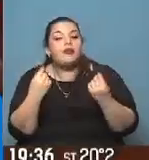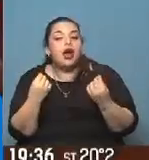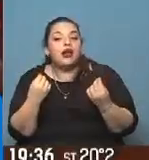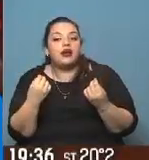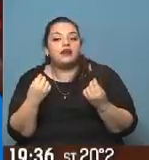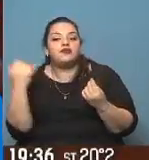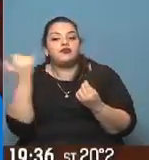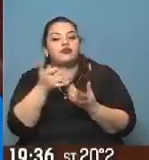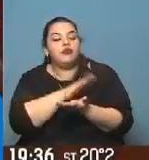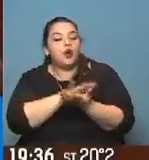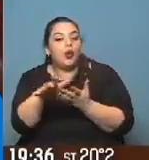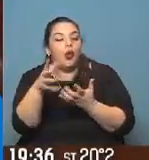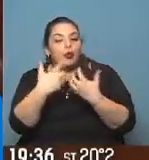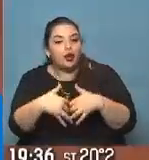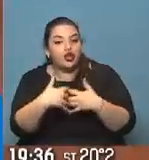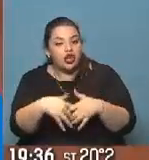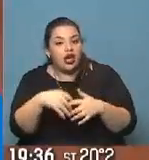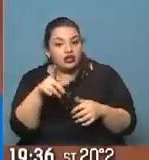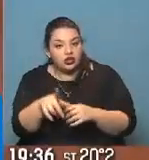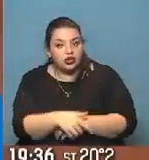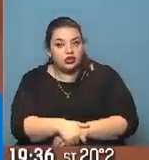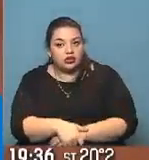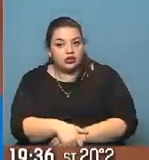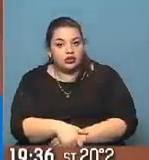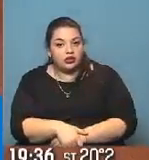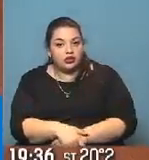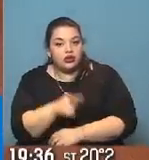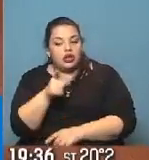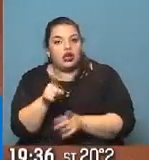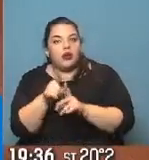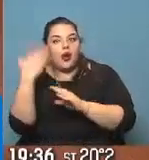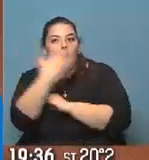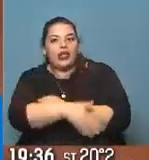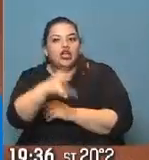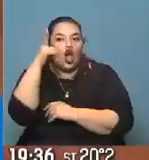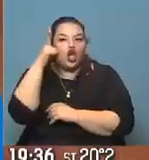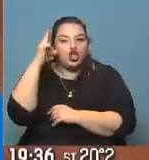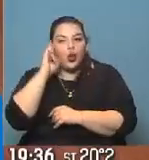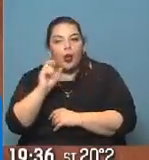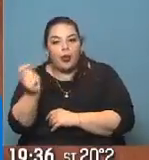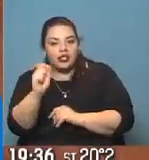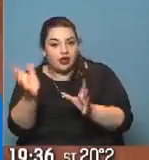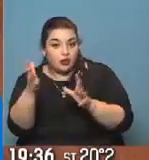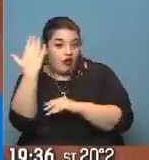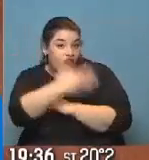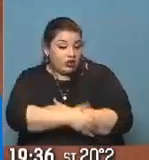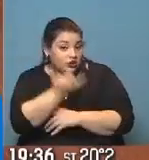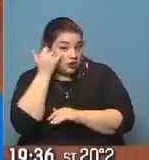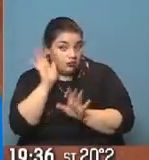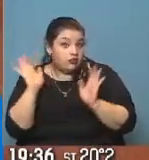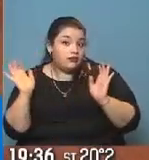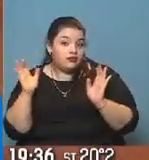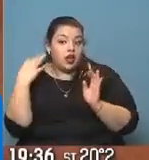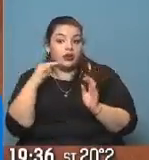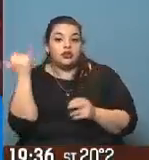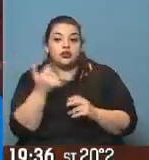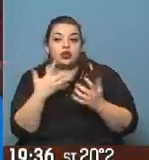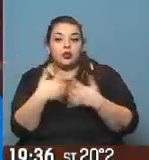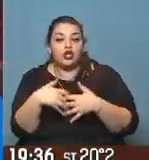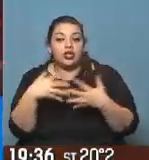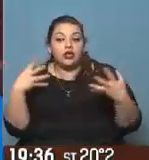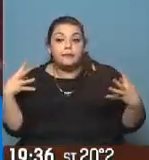nuevo proyecto, un plazo de 3 años, esto vence en 8 o 9 meses, deberíamos tener un nuevo proyecto integral. Quizás